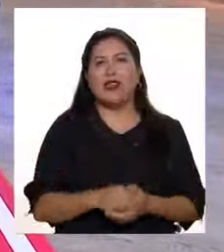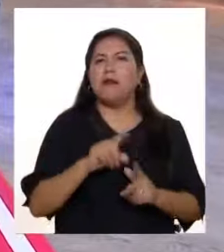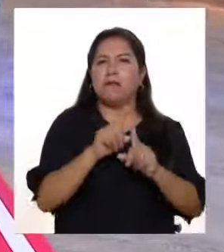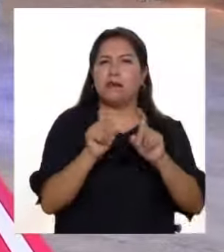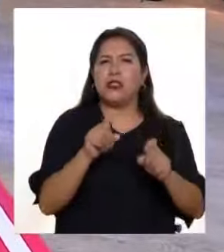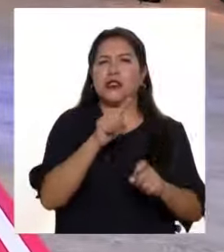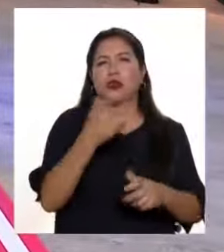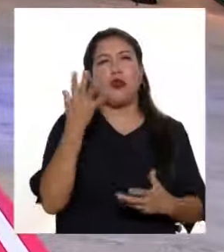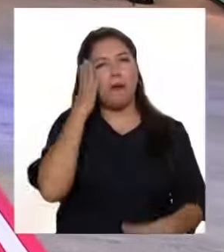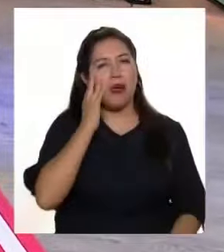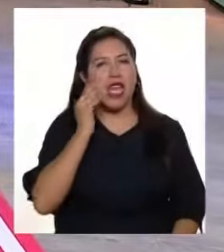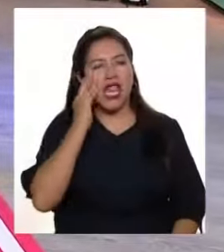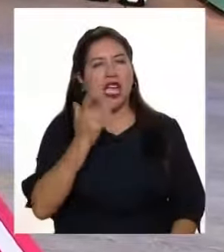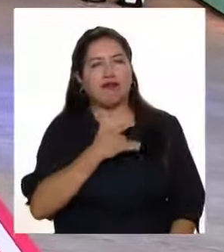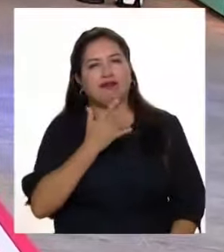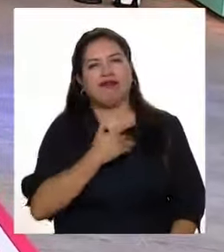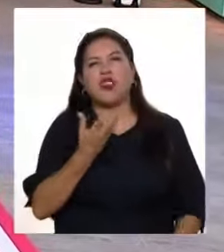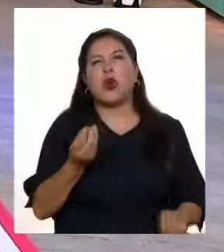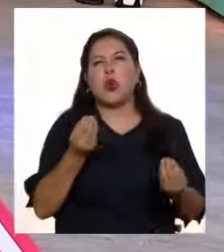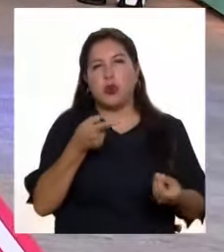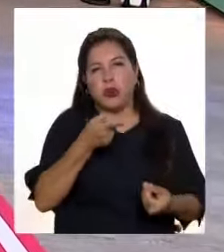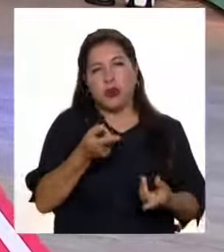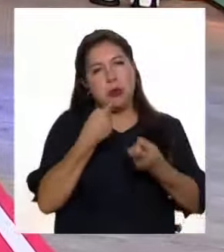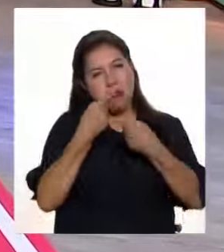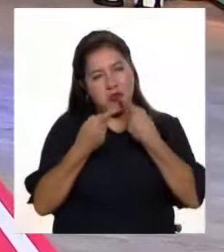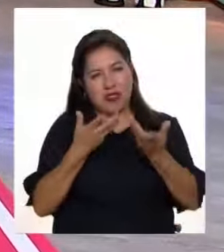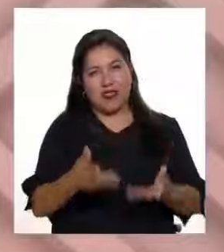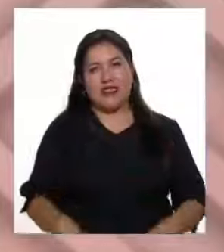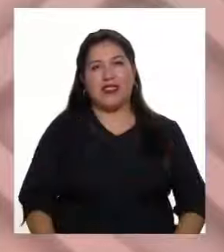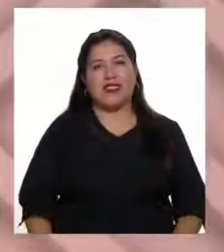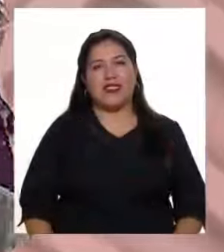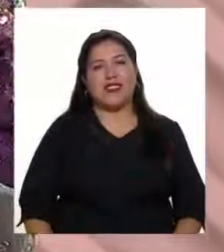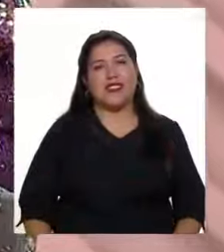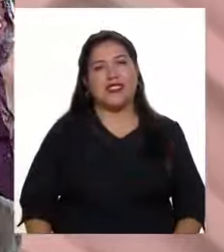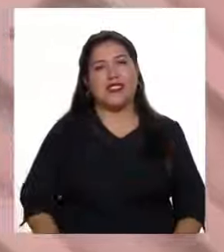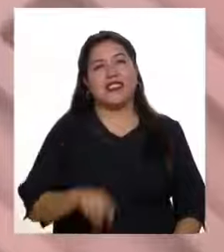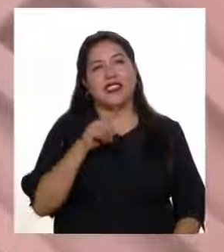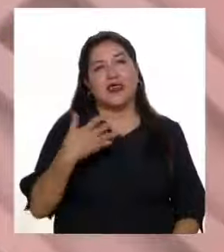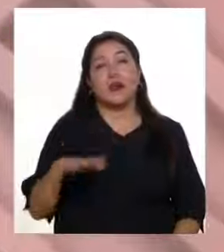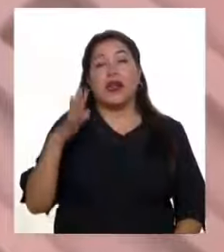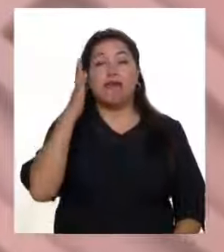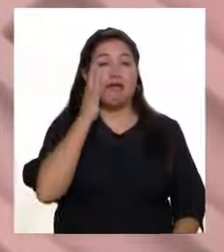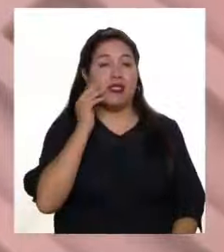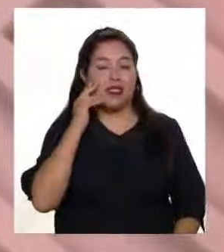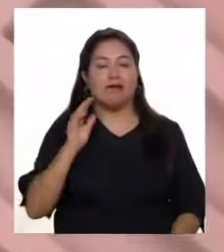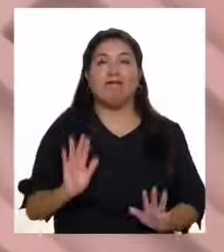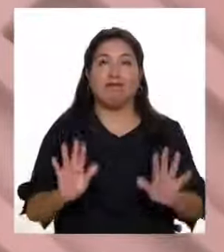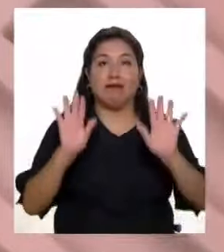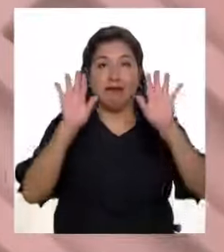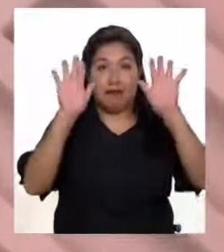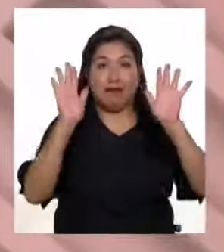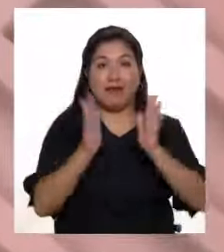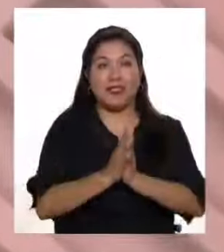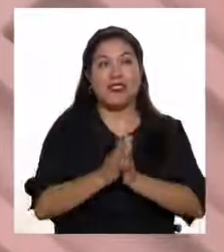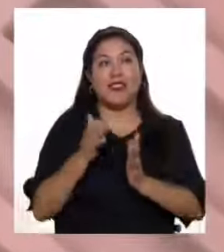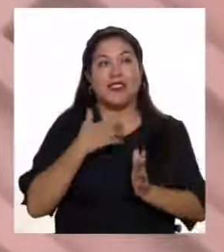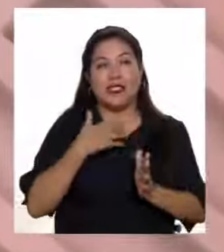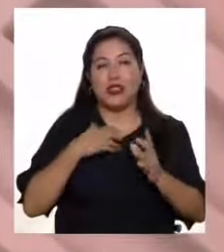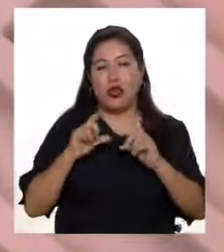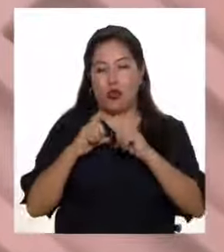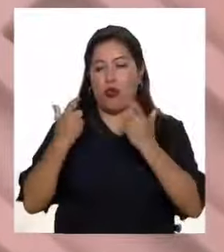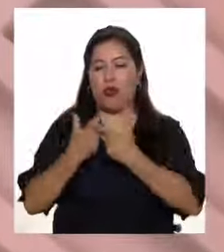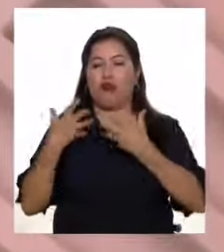viviendo esta primera vez. ¿Cómo es esta experiencia en tu vida? Es una experiencia en realidad maravillosa. También estoy yendo con las chicas de mi